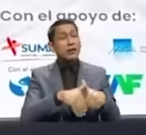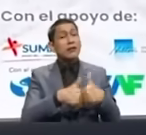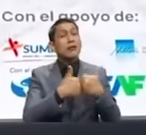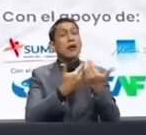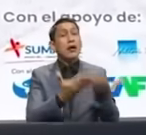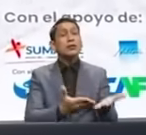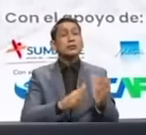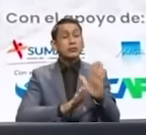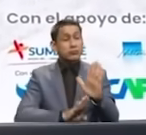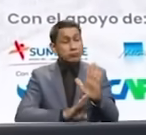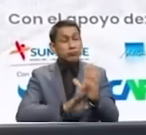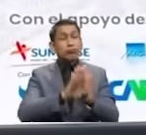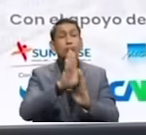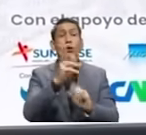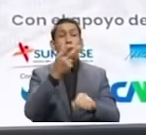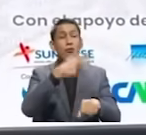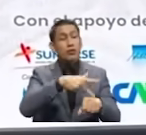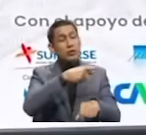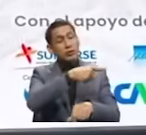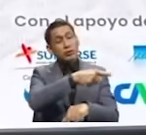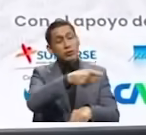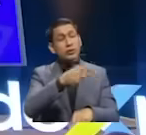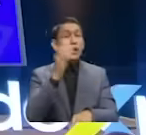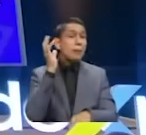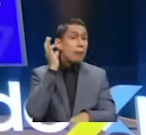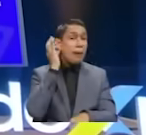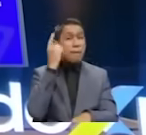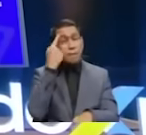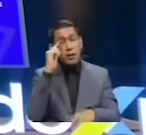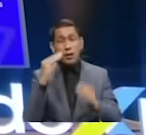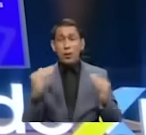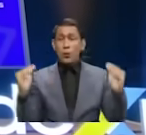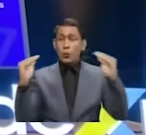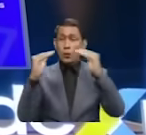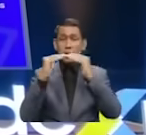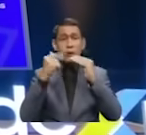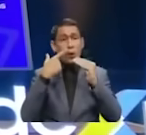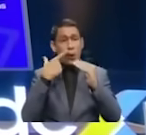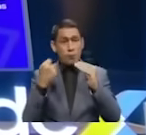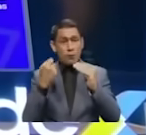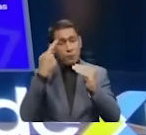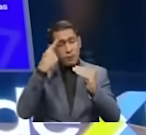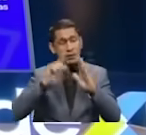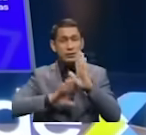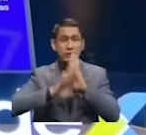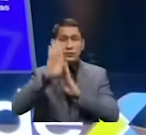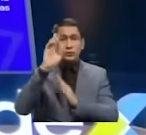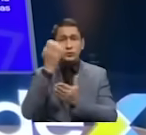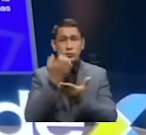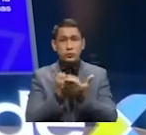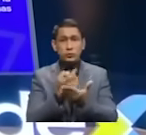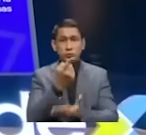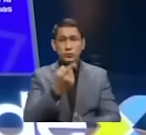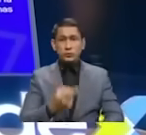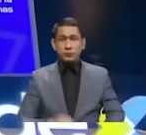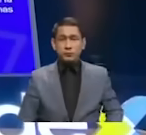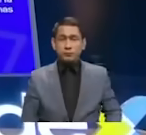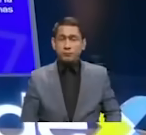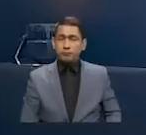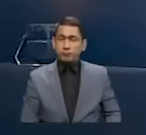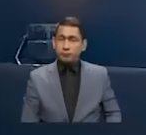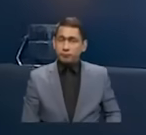permite visualizar y potencializar la equidad de género como propulsor del desarrollo económico.